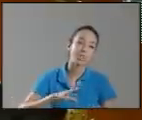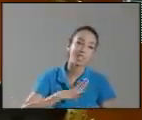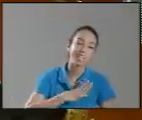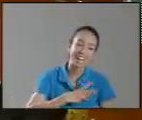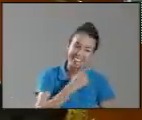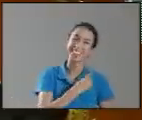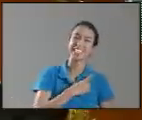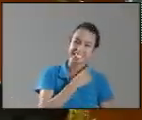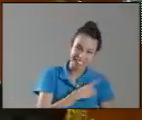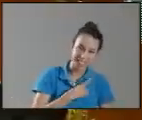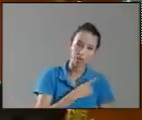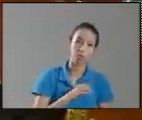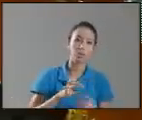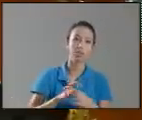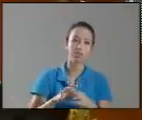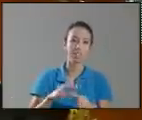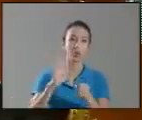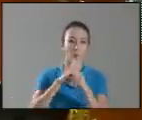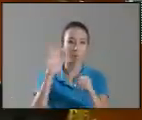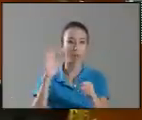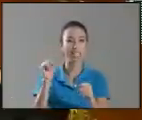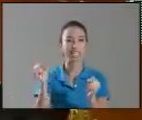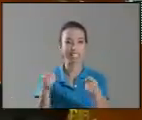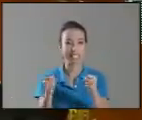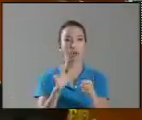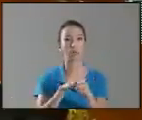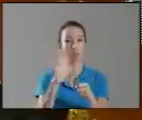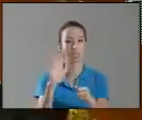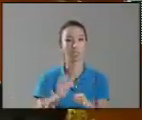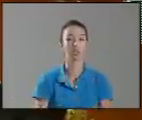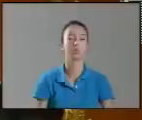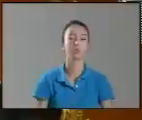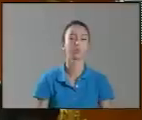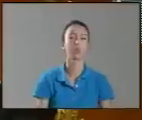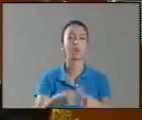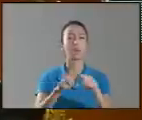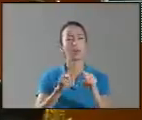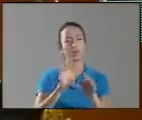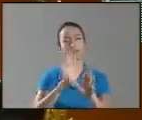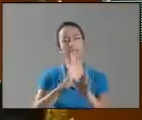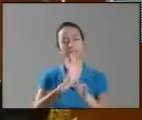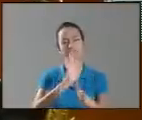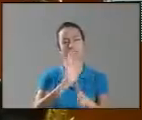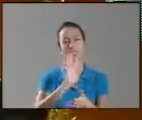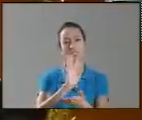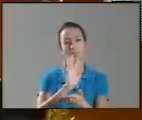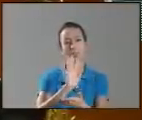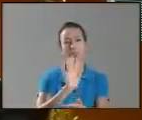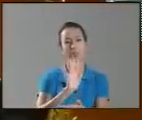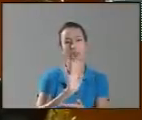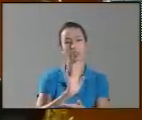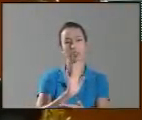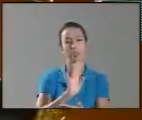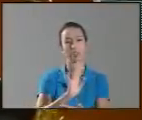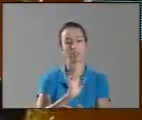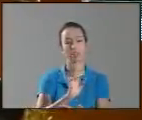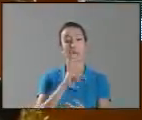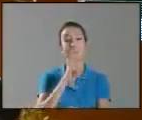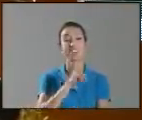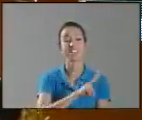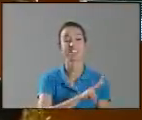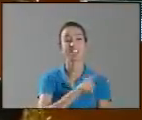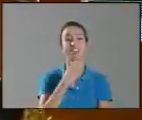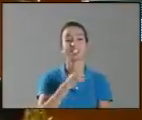necesariamente lo cumplamos, pero por lo menos tener el ánimo de decir, no, yo voy a cumplir con esto. Pero